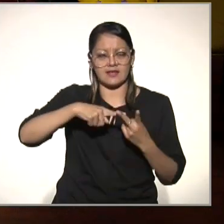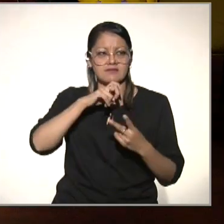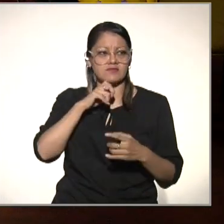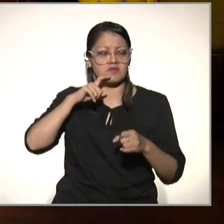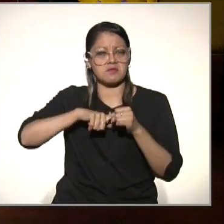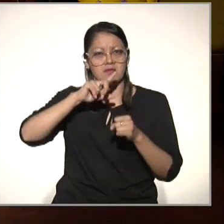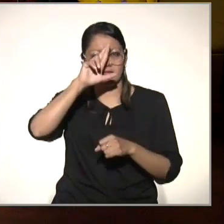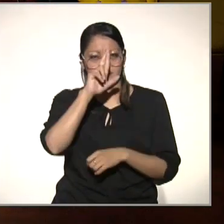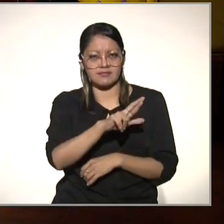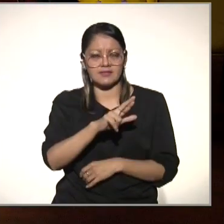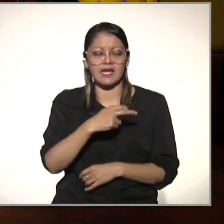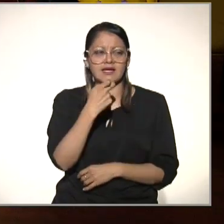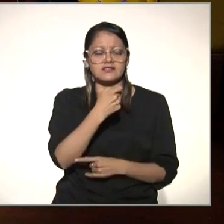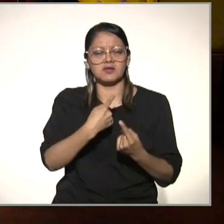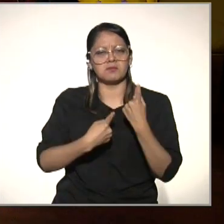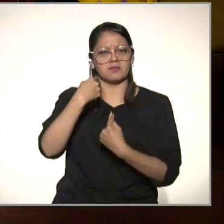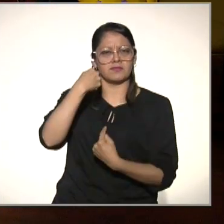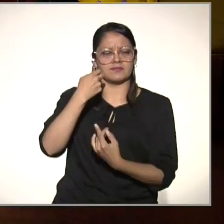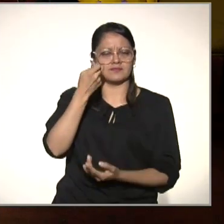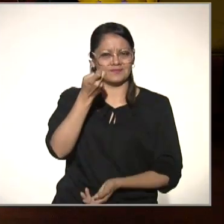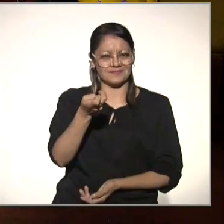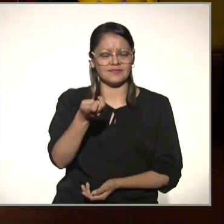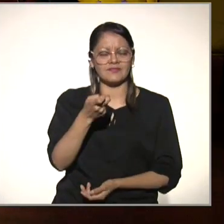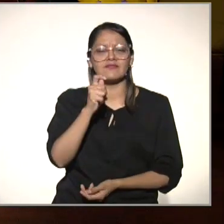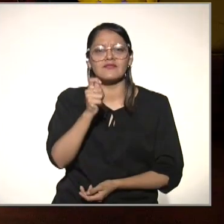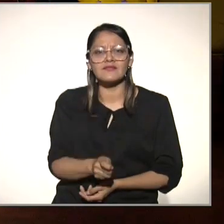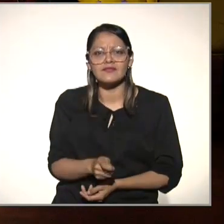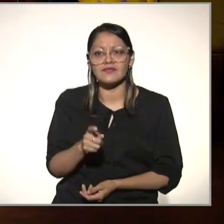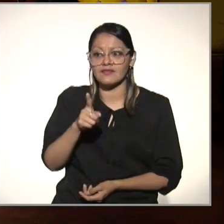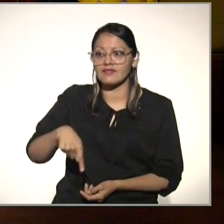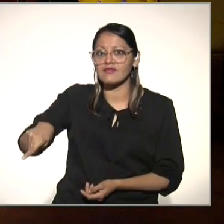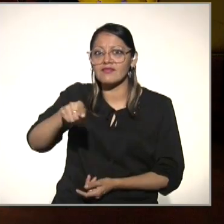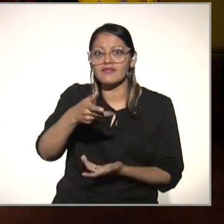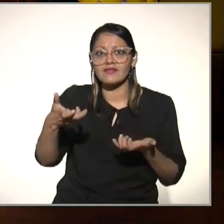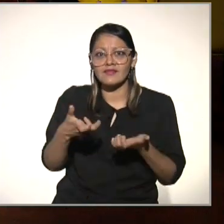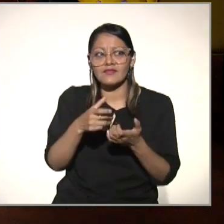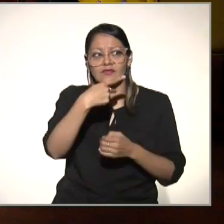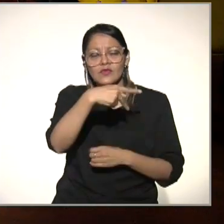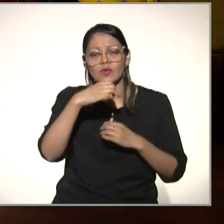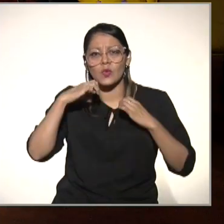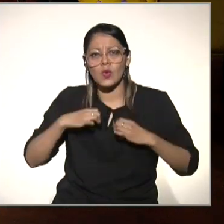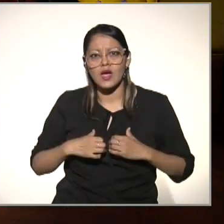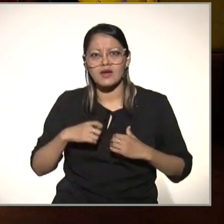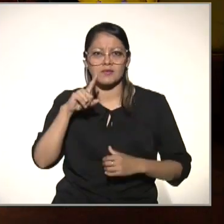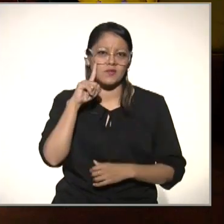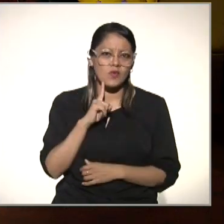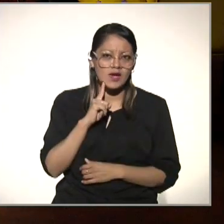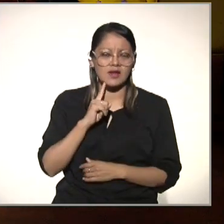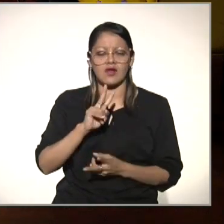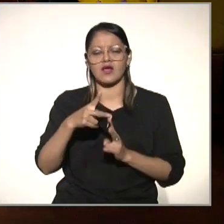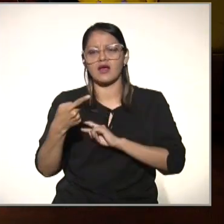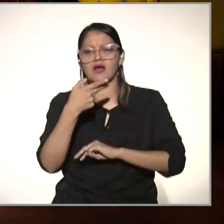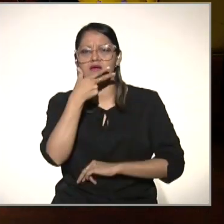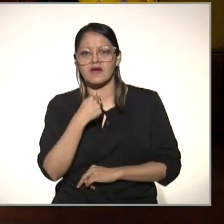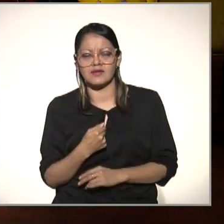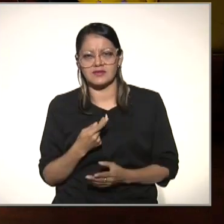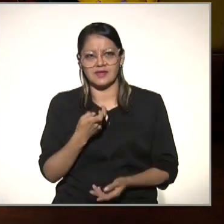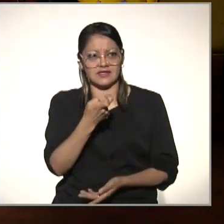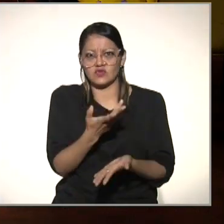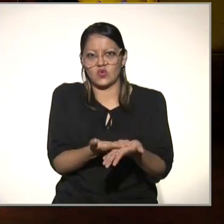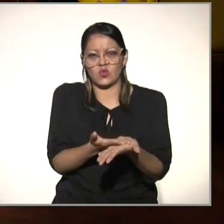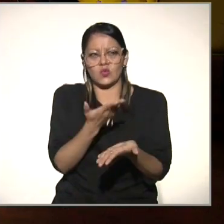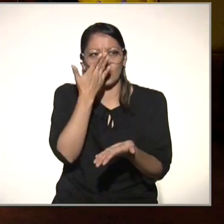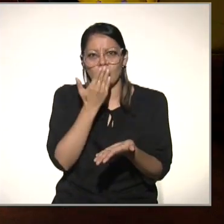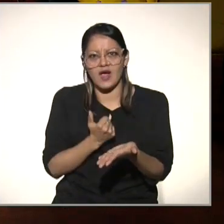es violento y eso no justifica ningún tipo de prácticas de corporalidades feminizadas o masculinizadas. No lo